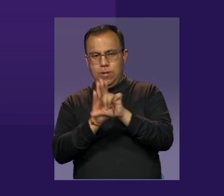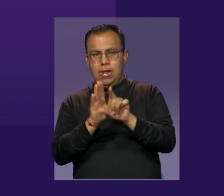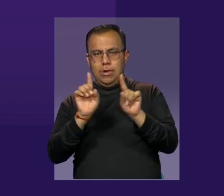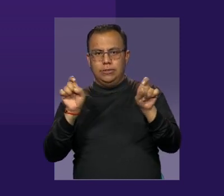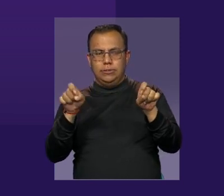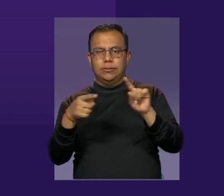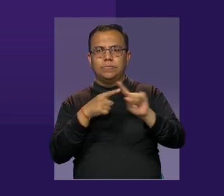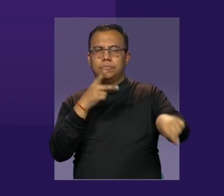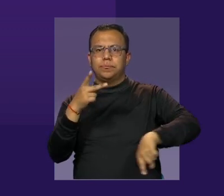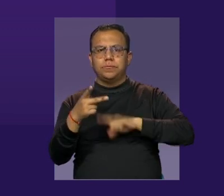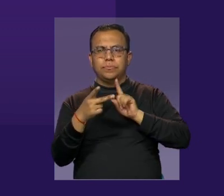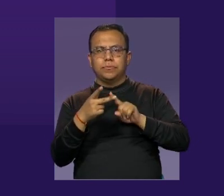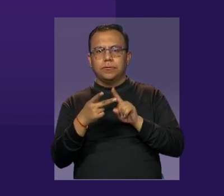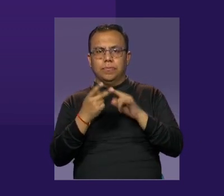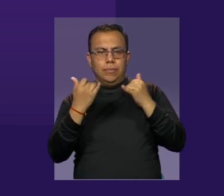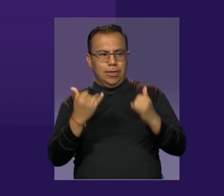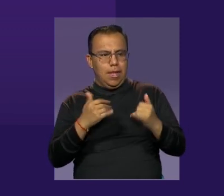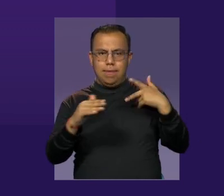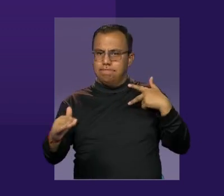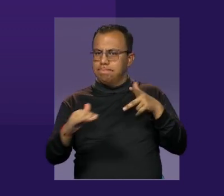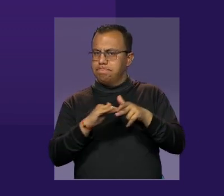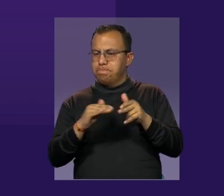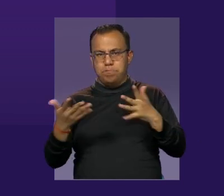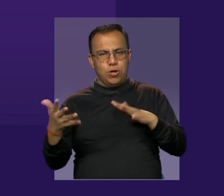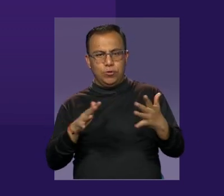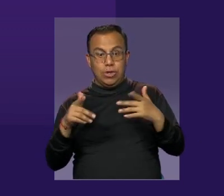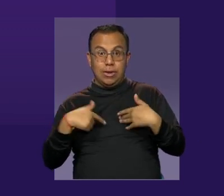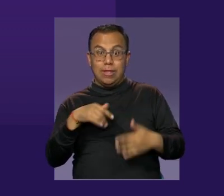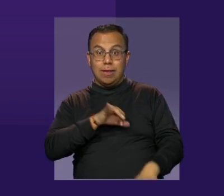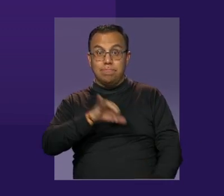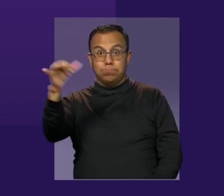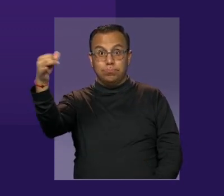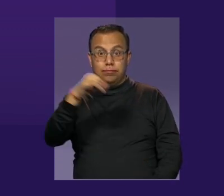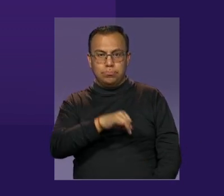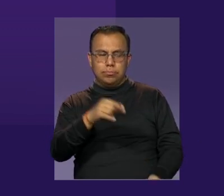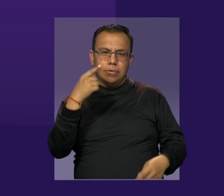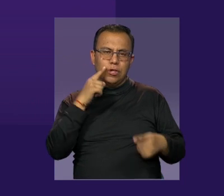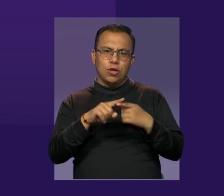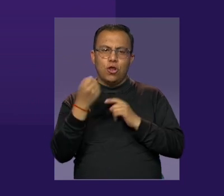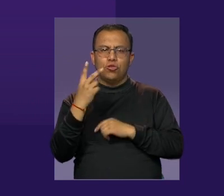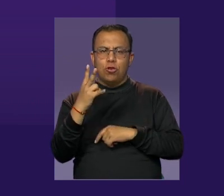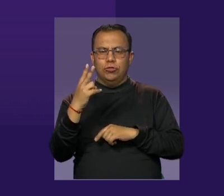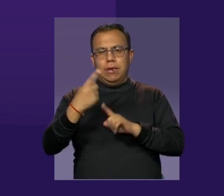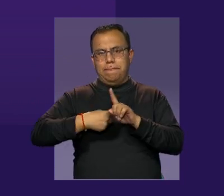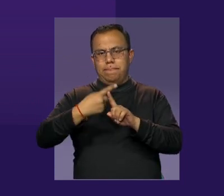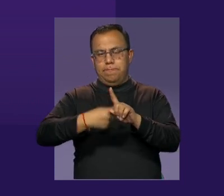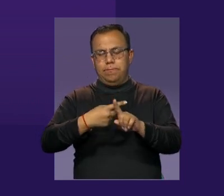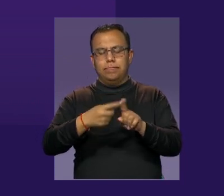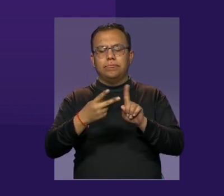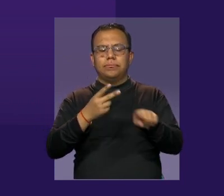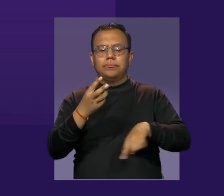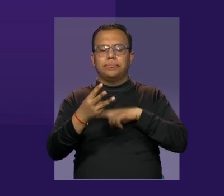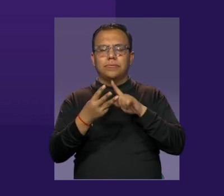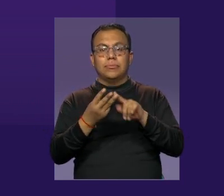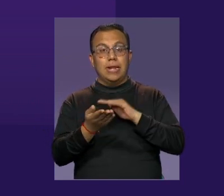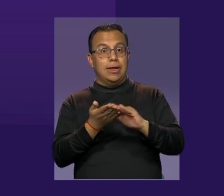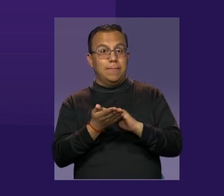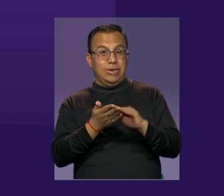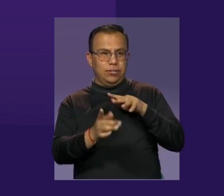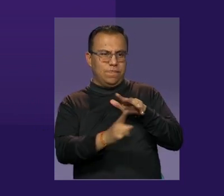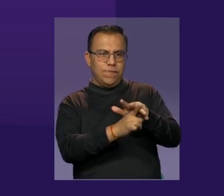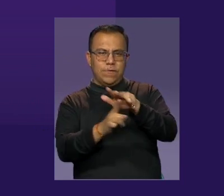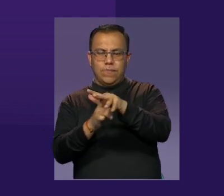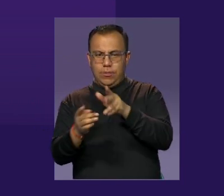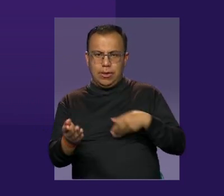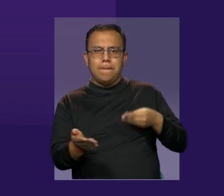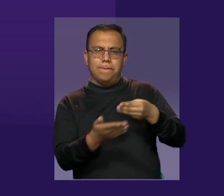vigentes. Segundo, suspensión temporal a la movilidad aérea hasta por 12 meses. Tercero, reparación a las víctimas por